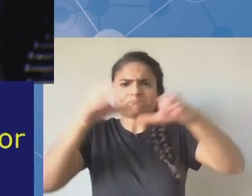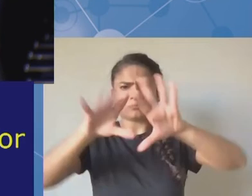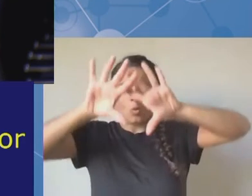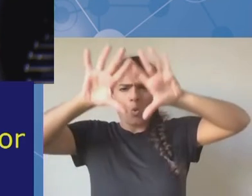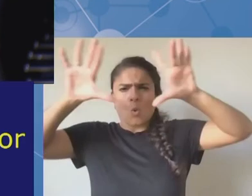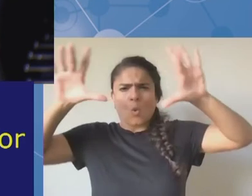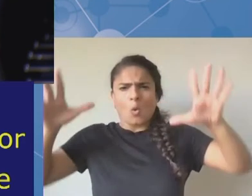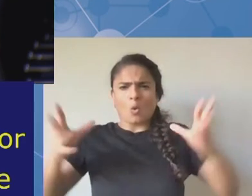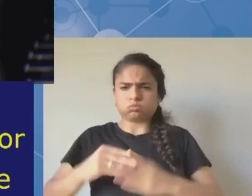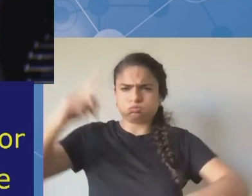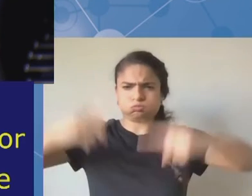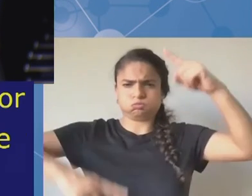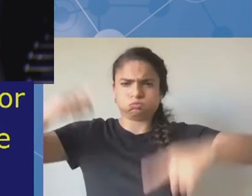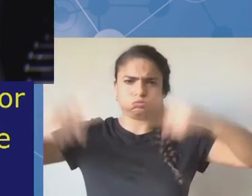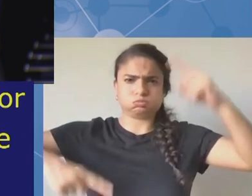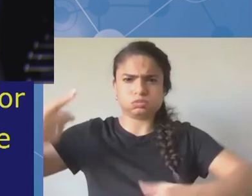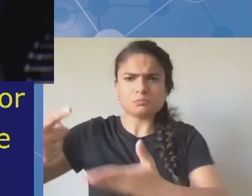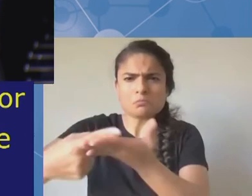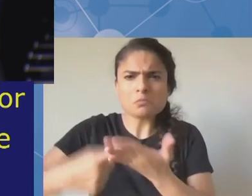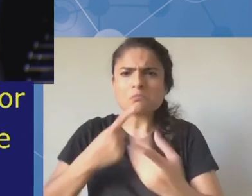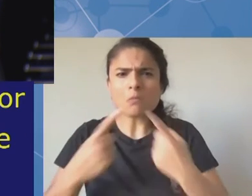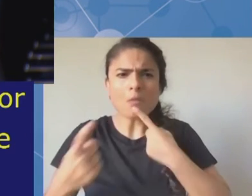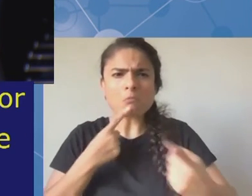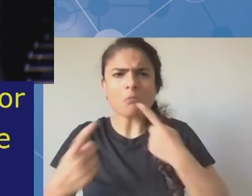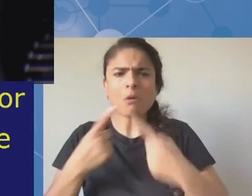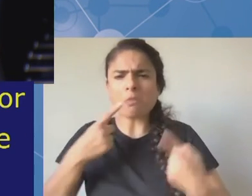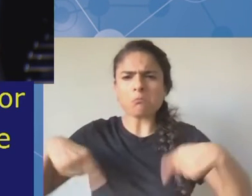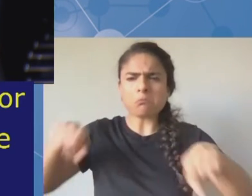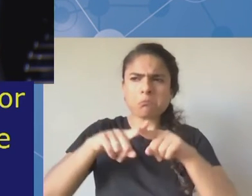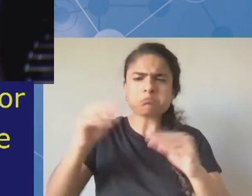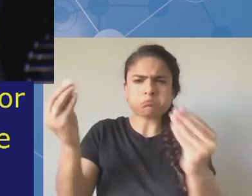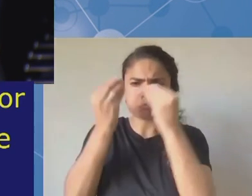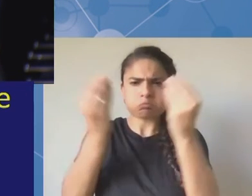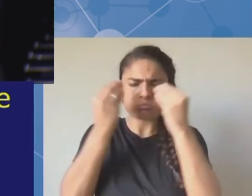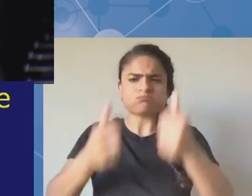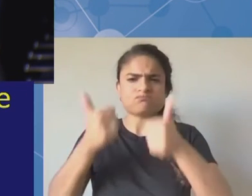allá de la normativa